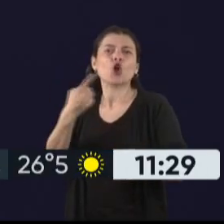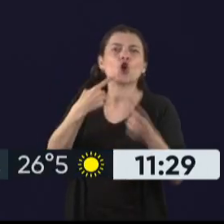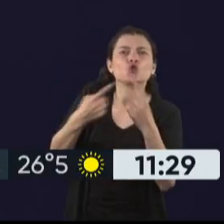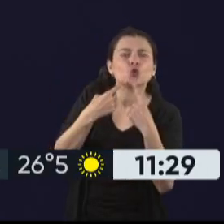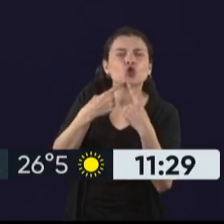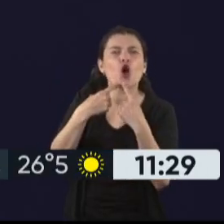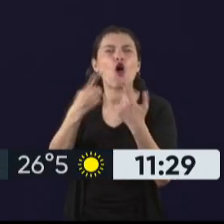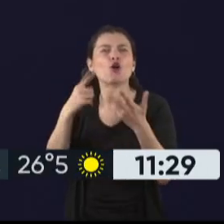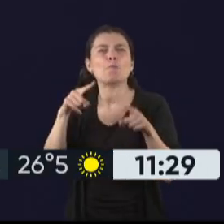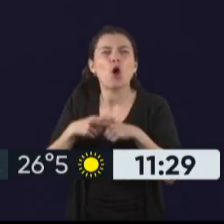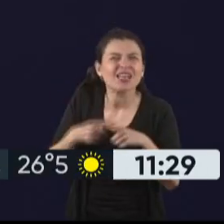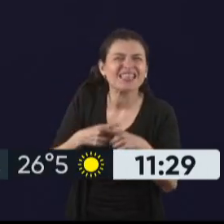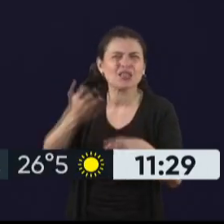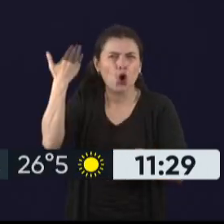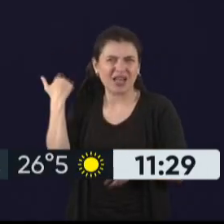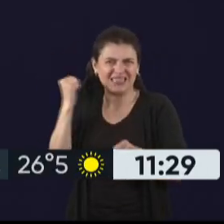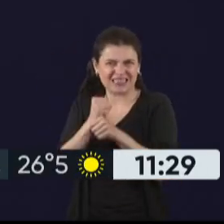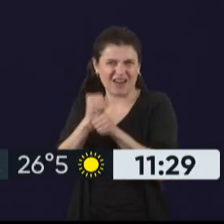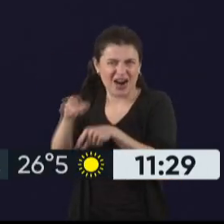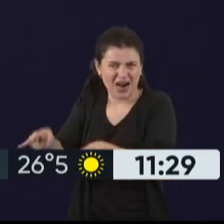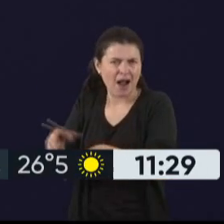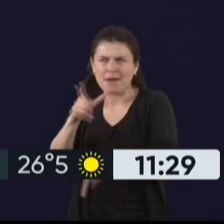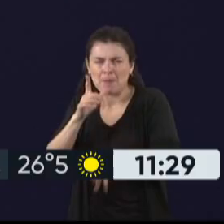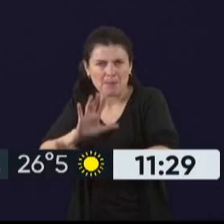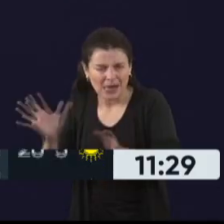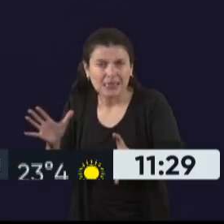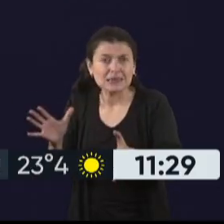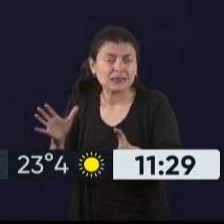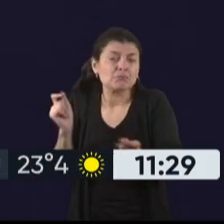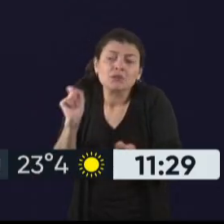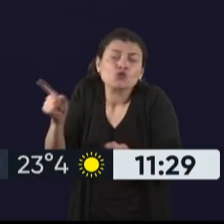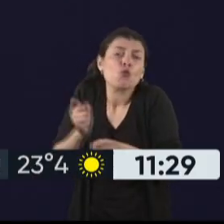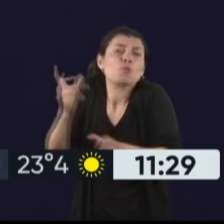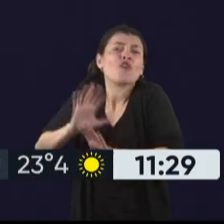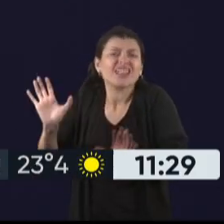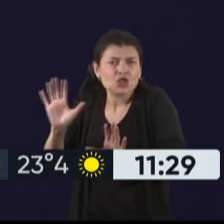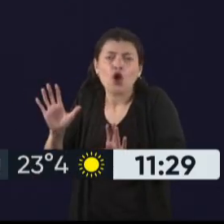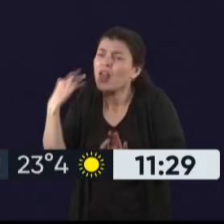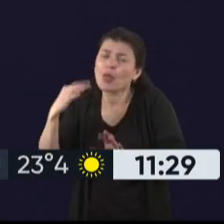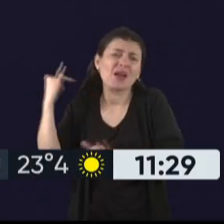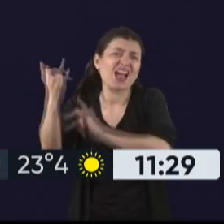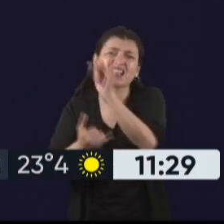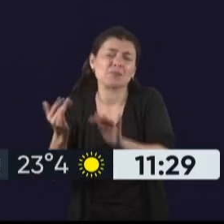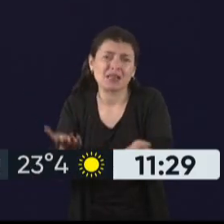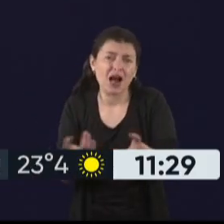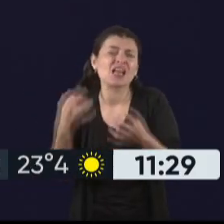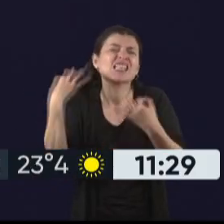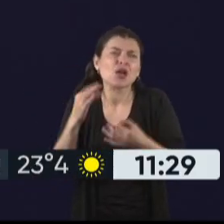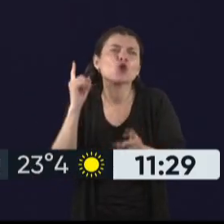que entiendo en ese momento era su consultora y su desarrollo profesional, más allá de seguramente otras actividades que